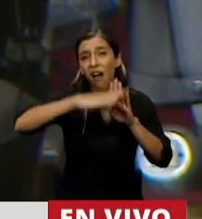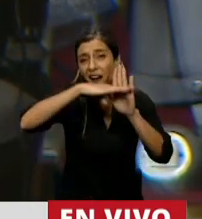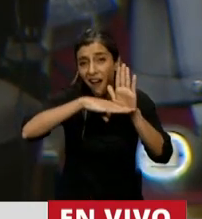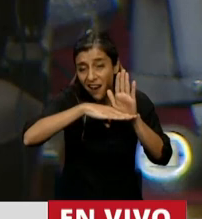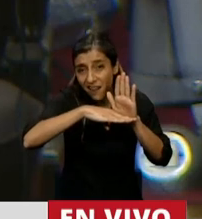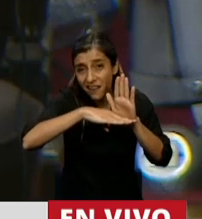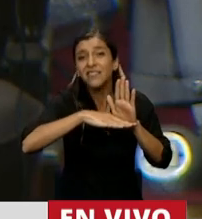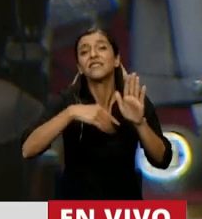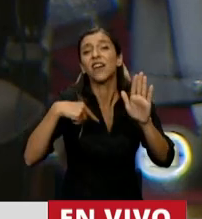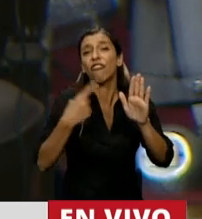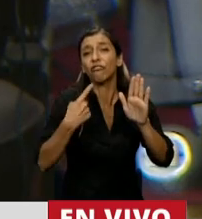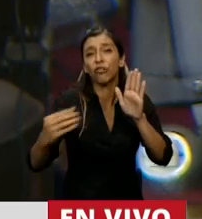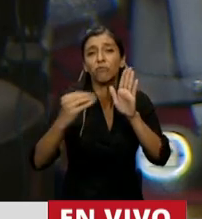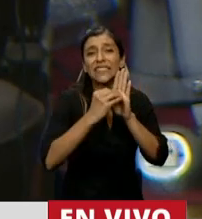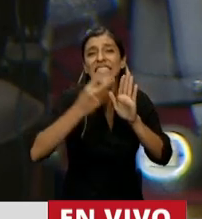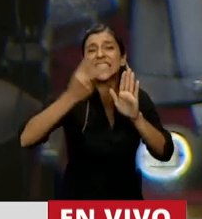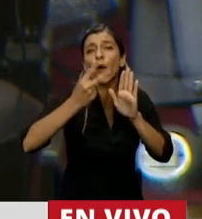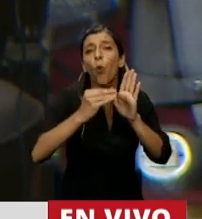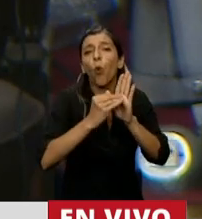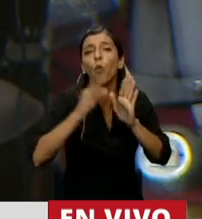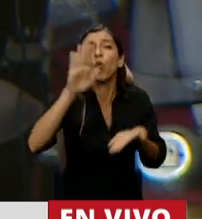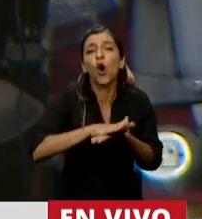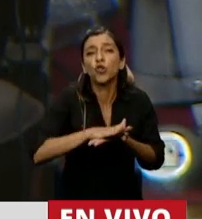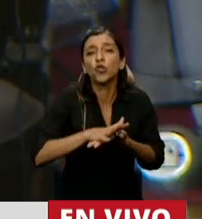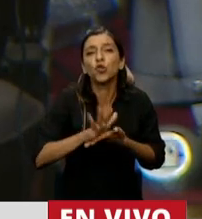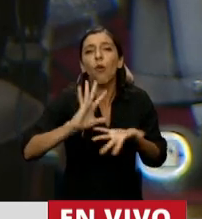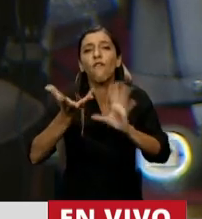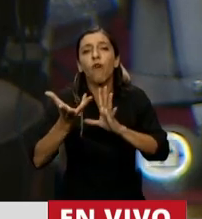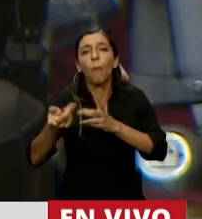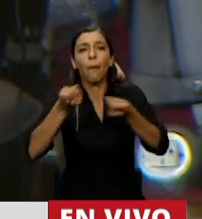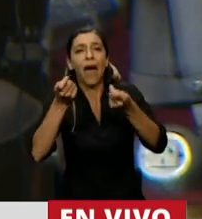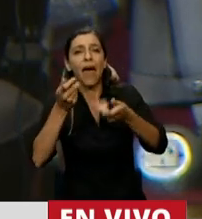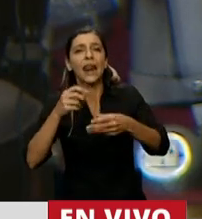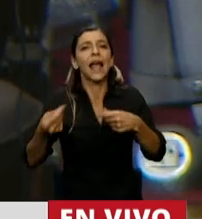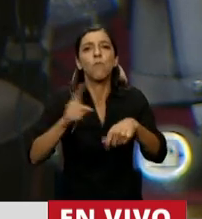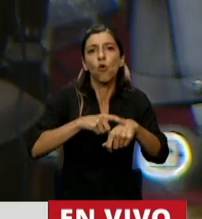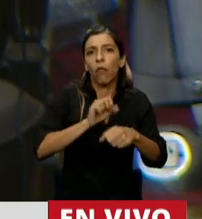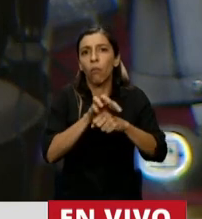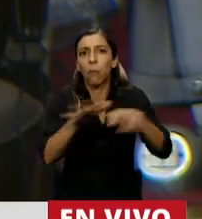en el segundo lugar con peor manejo de pandemia del mundo, décimo